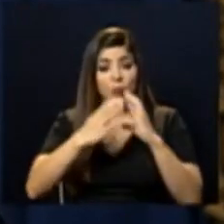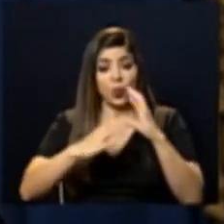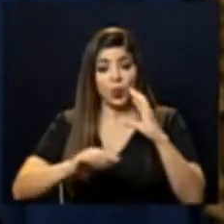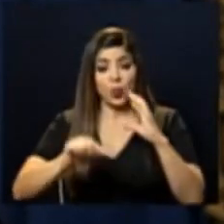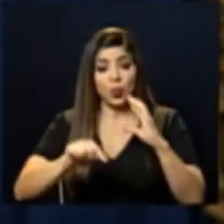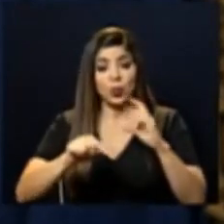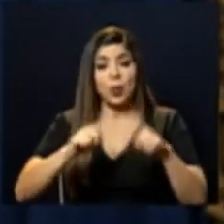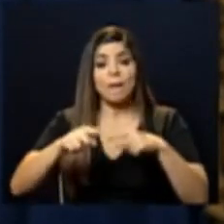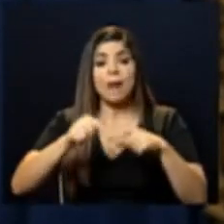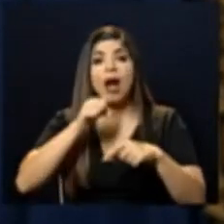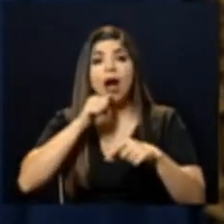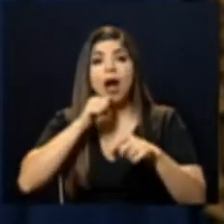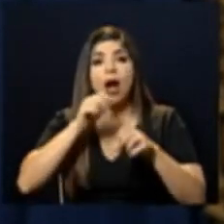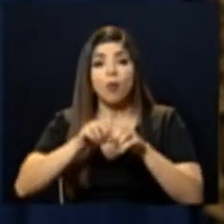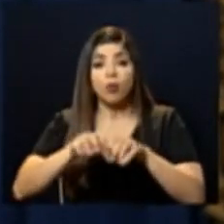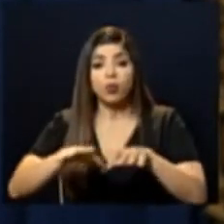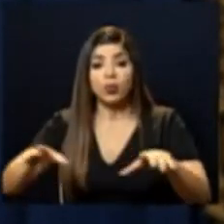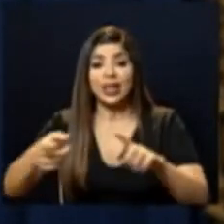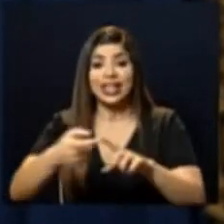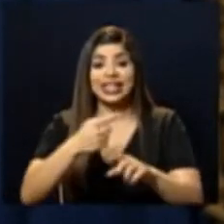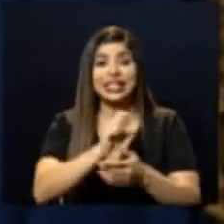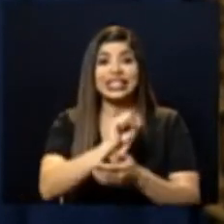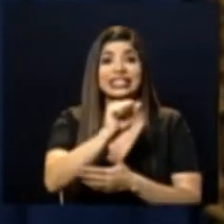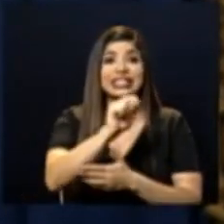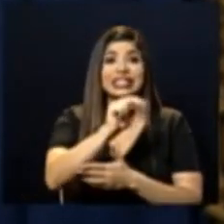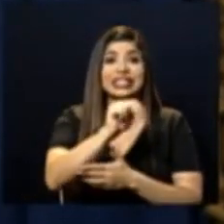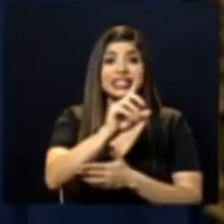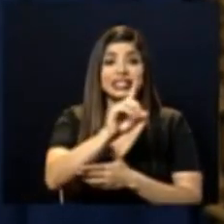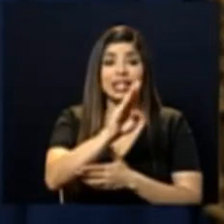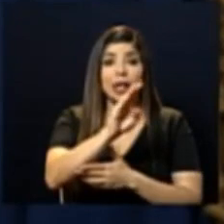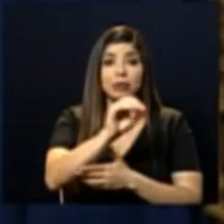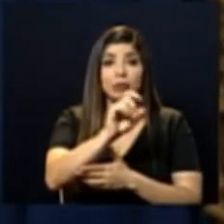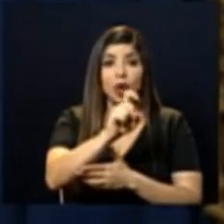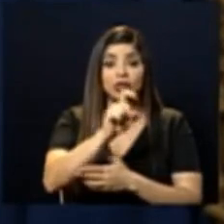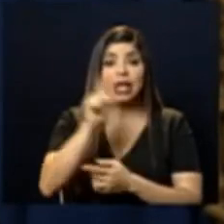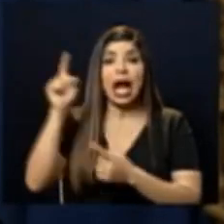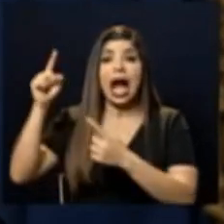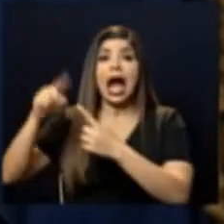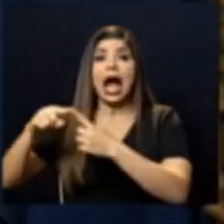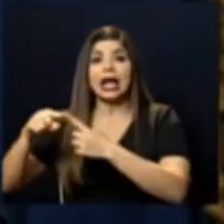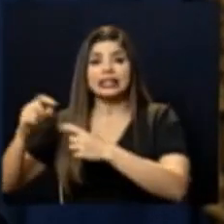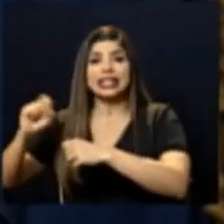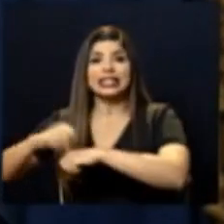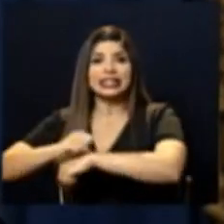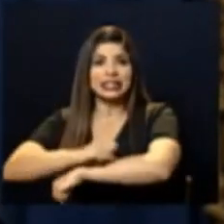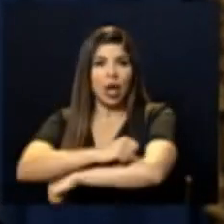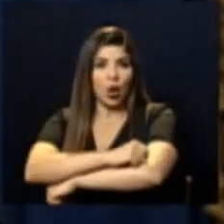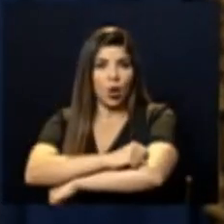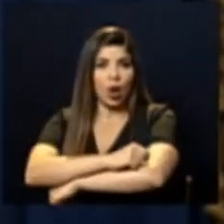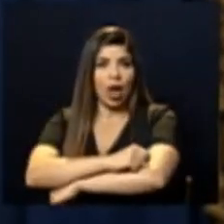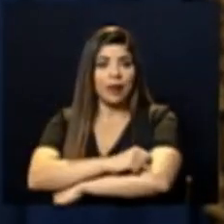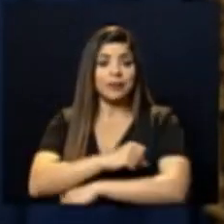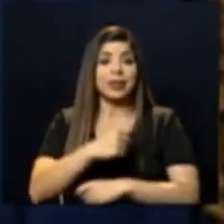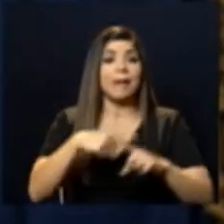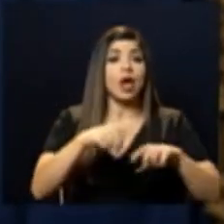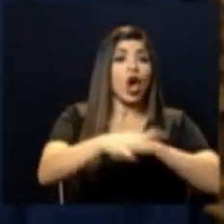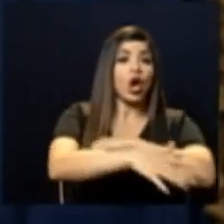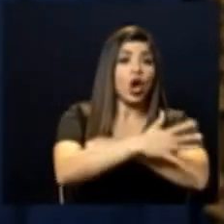cual abastecerá desde Sandbox hasta Sixaola y la zona costera hasta